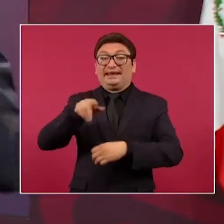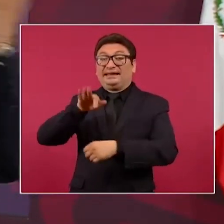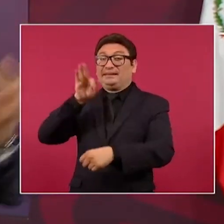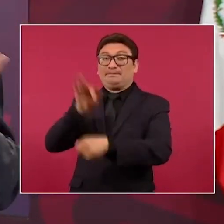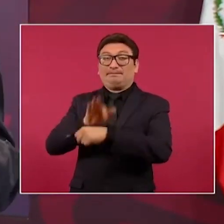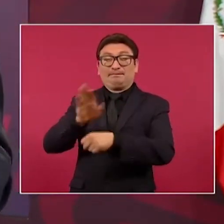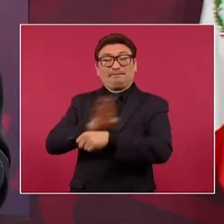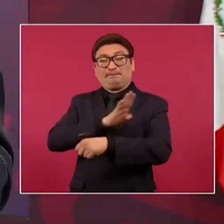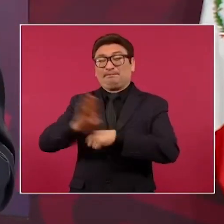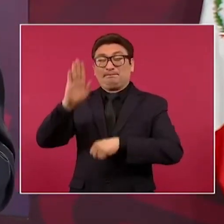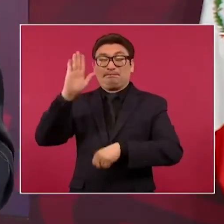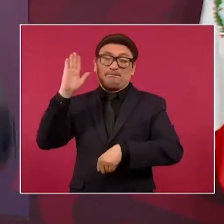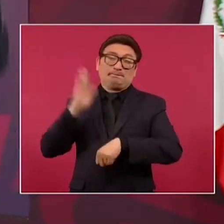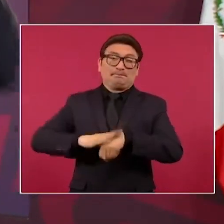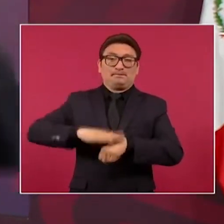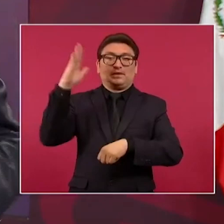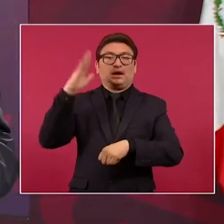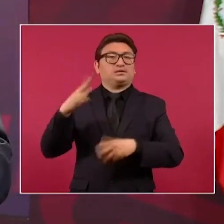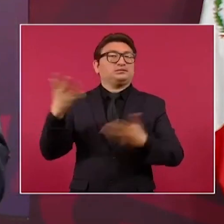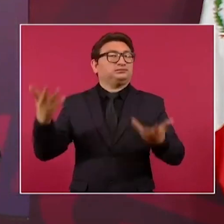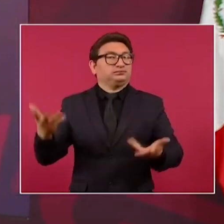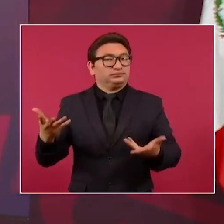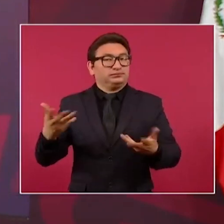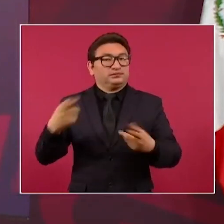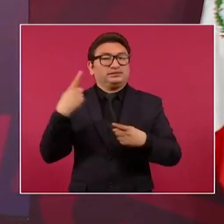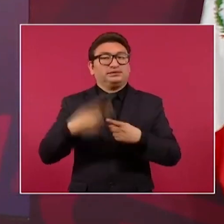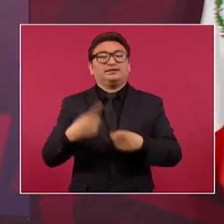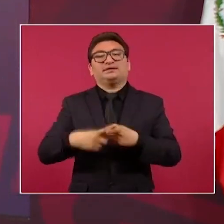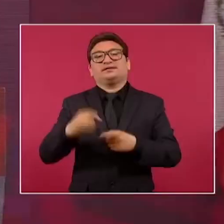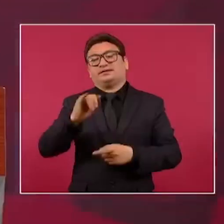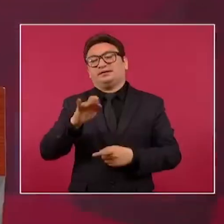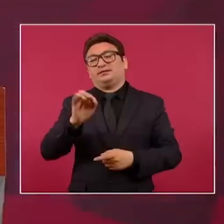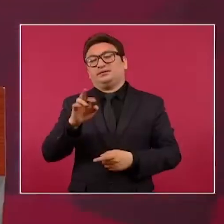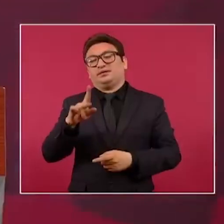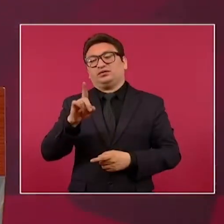benefician más es precisamente Iberdrola,